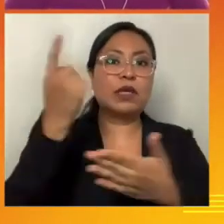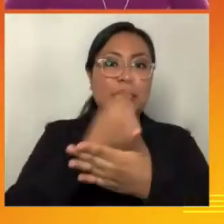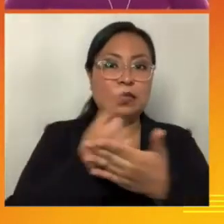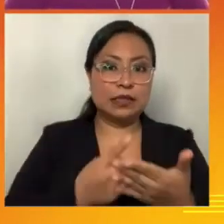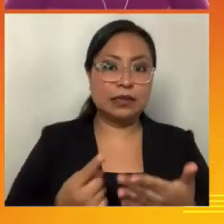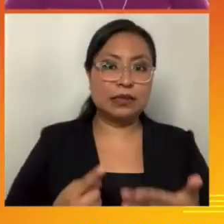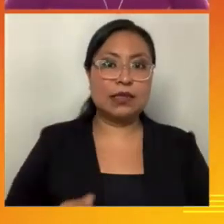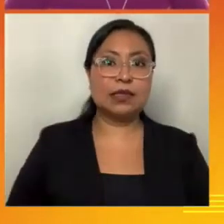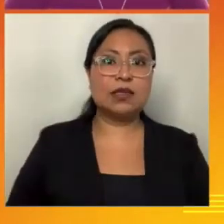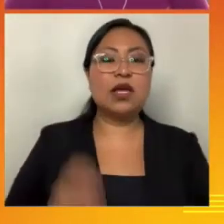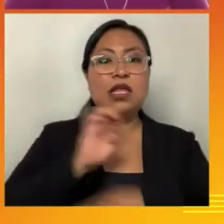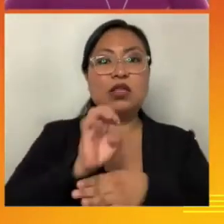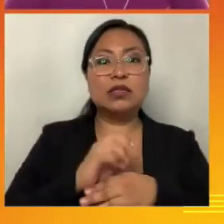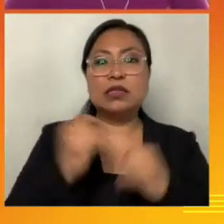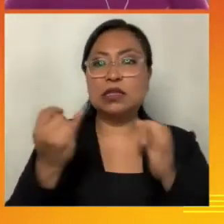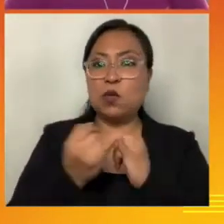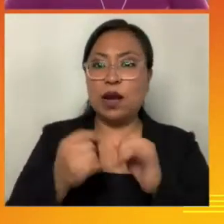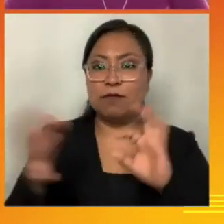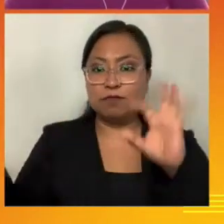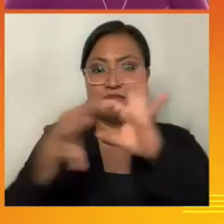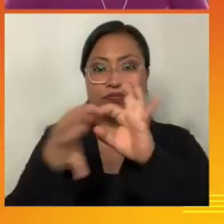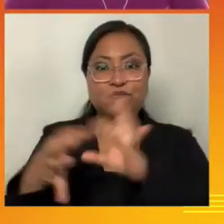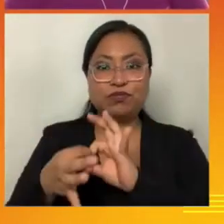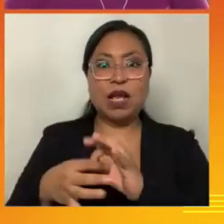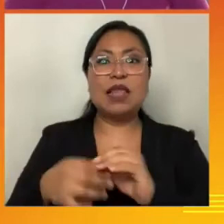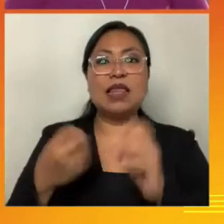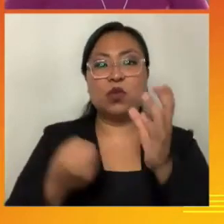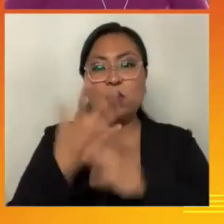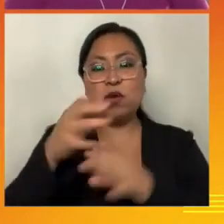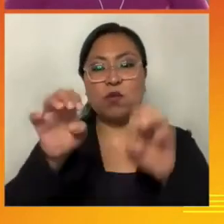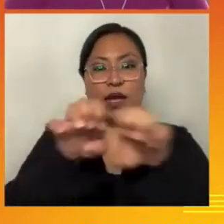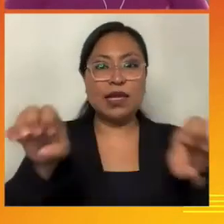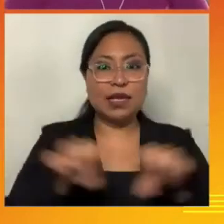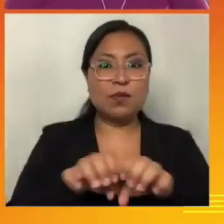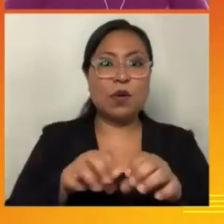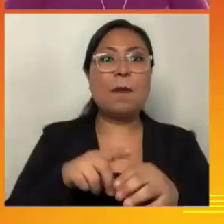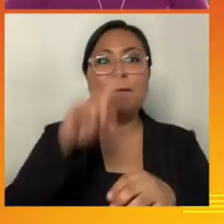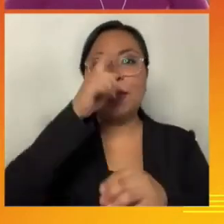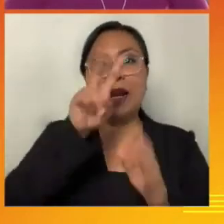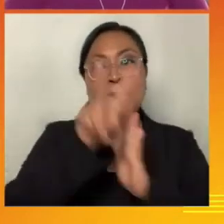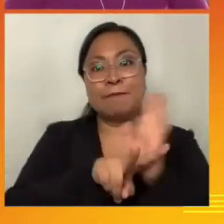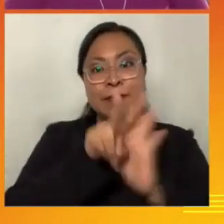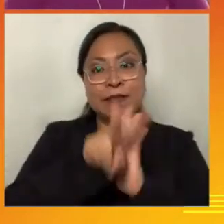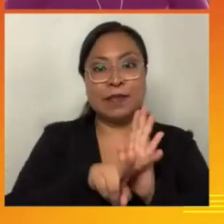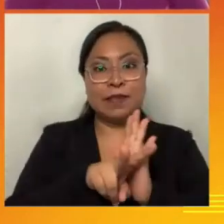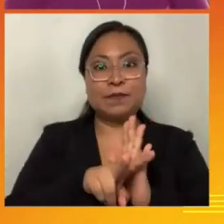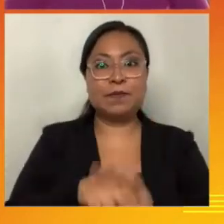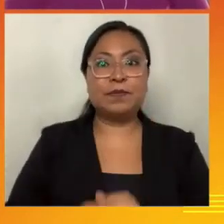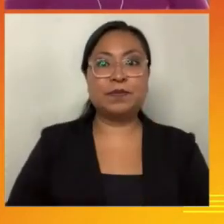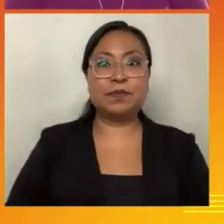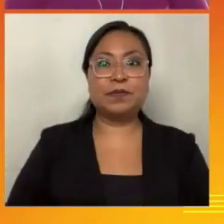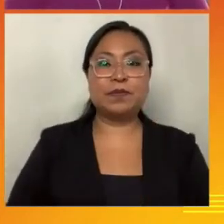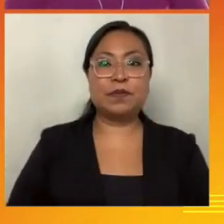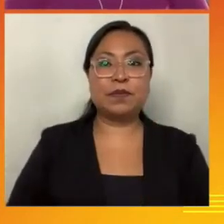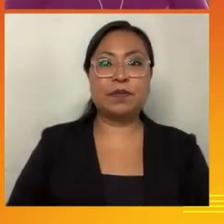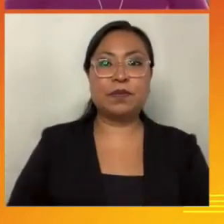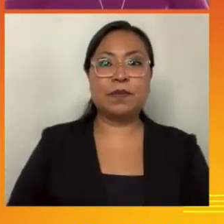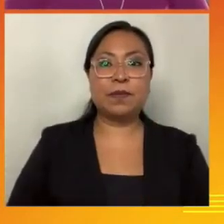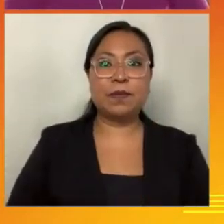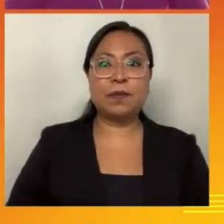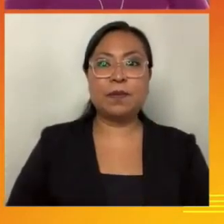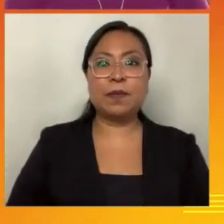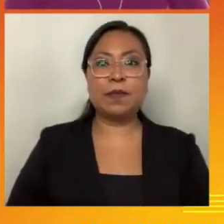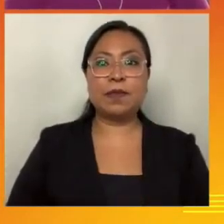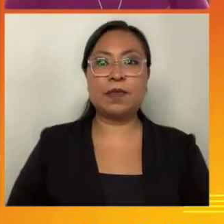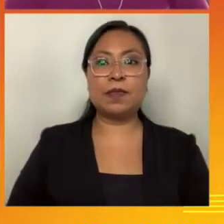de generación de contenido en video y todo eso, ¿no? Pero la presencia debe ser pues lo